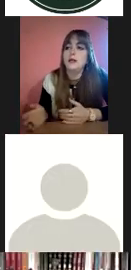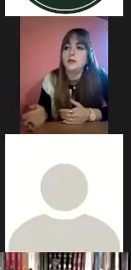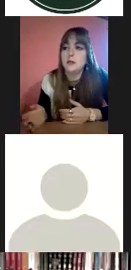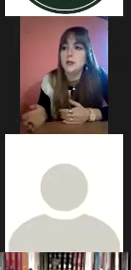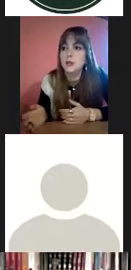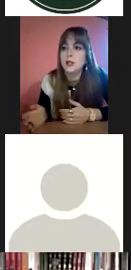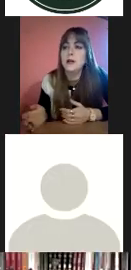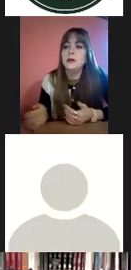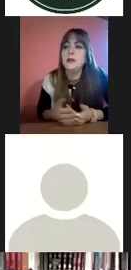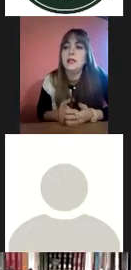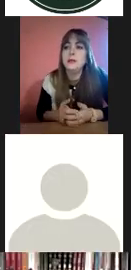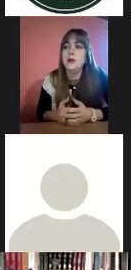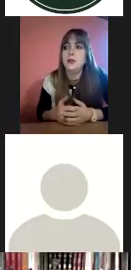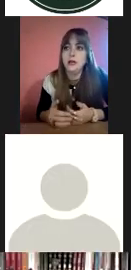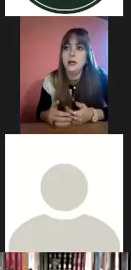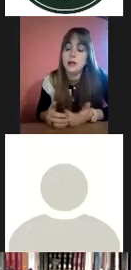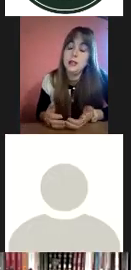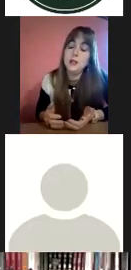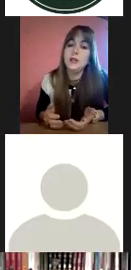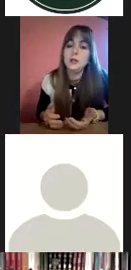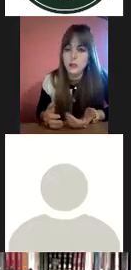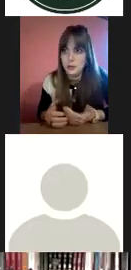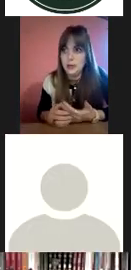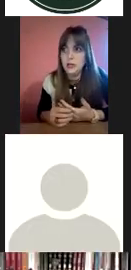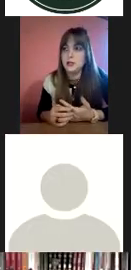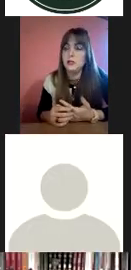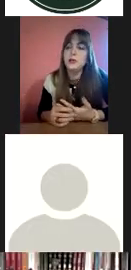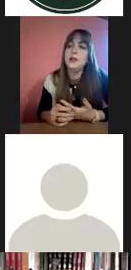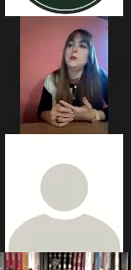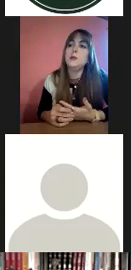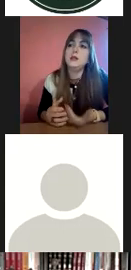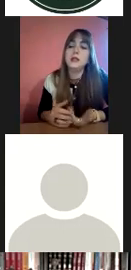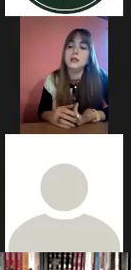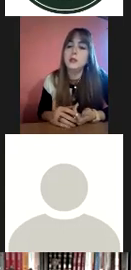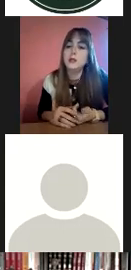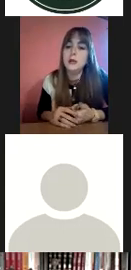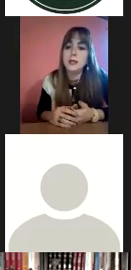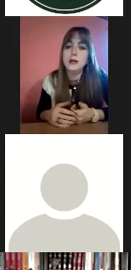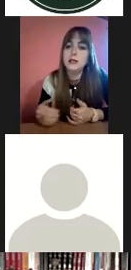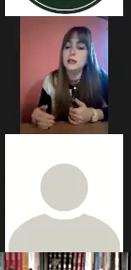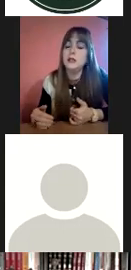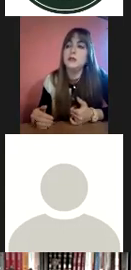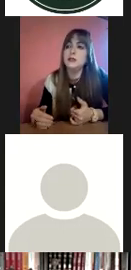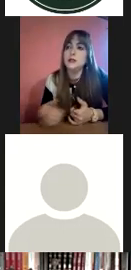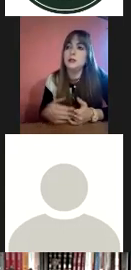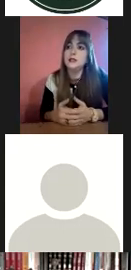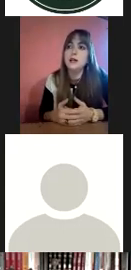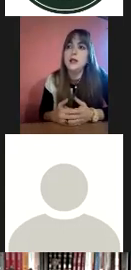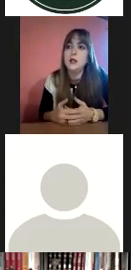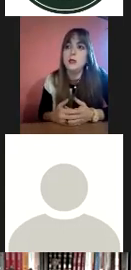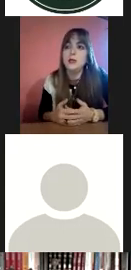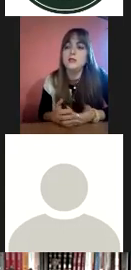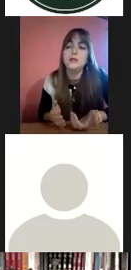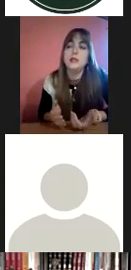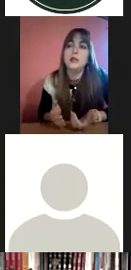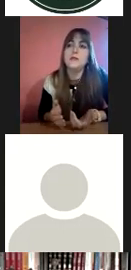pública con derecho animal va de la mano. No, la realidad no, por esto que les explicaba, salud pública pondera la salud humana y trata a los demás animales